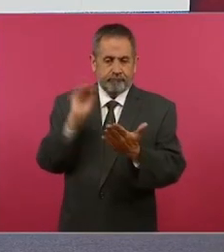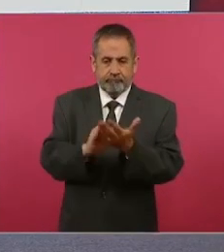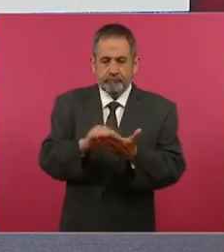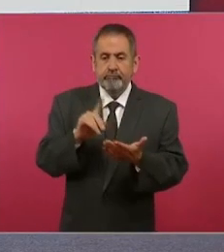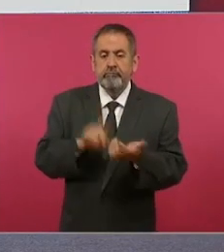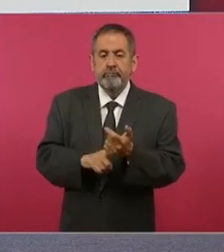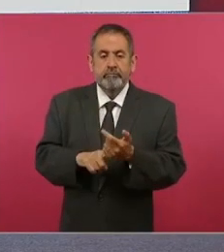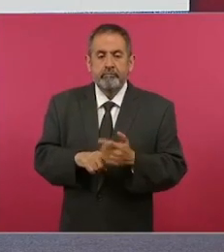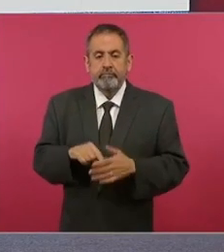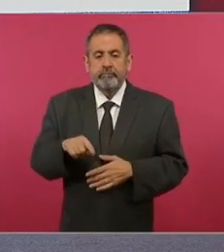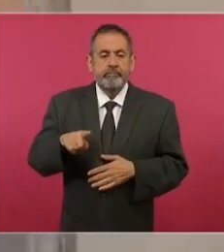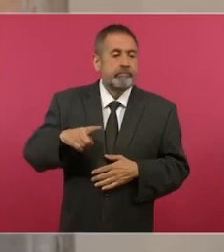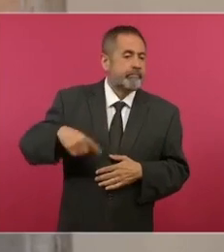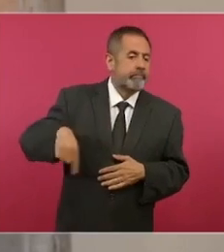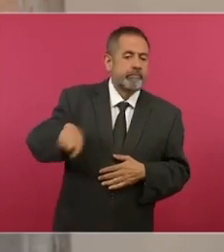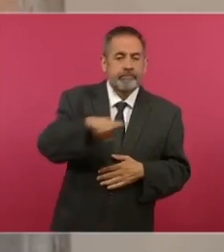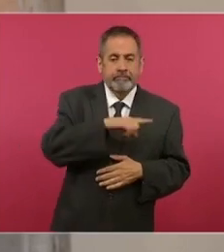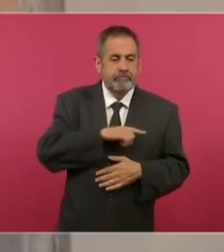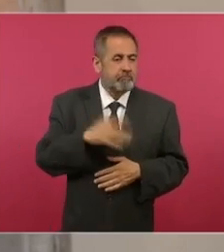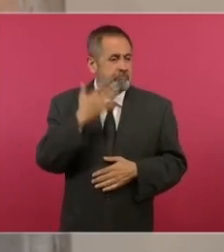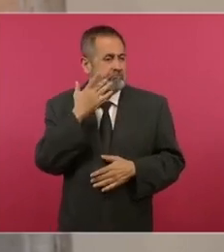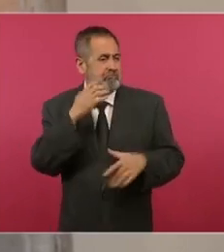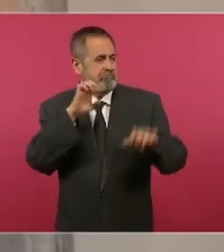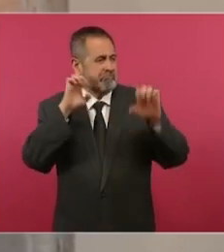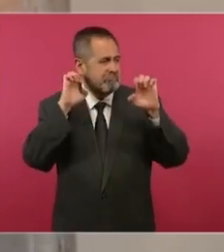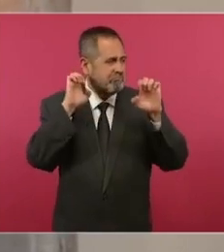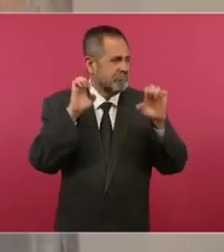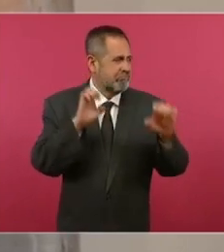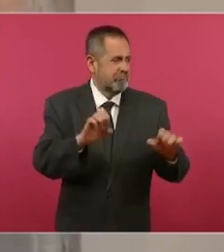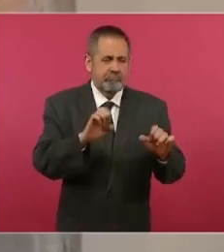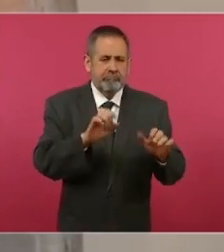modere la indigencia y la opulencia.